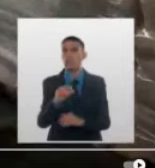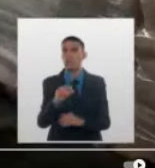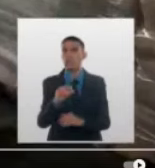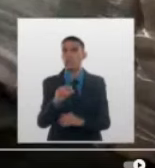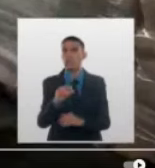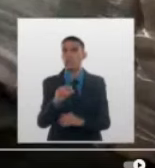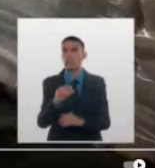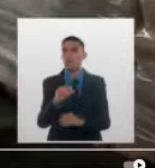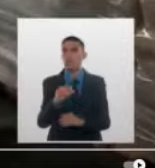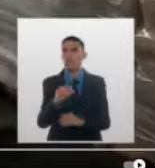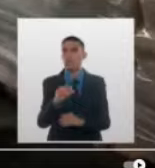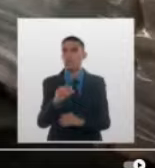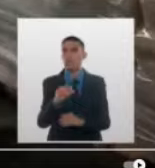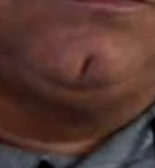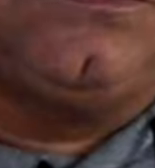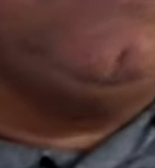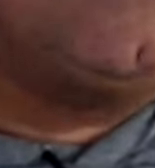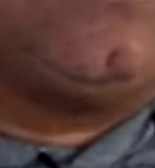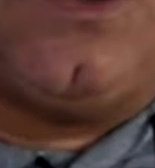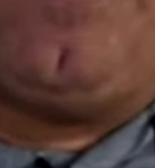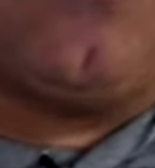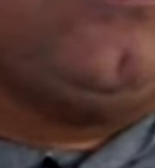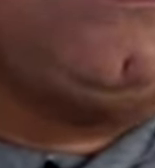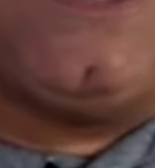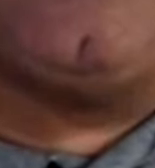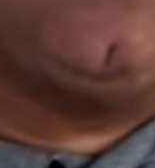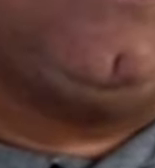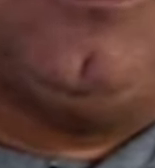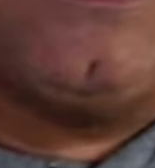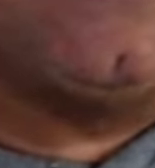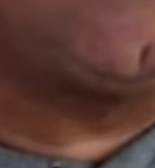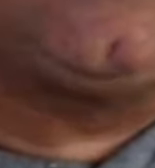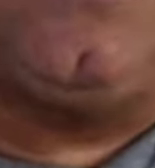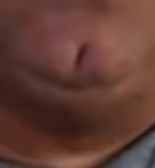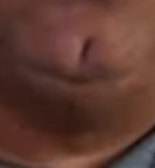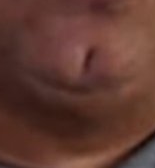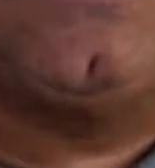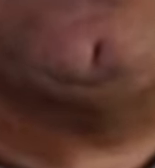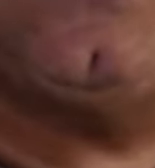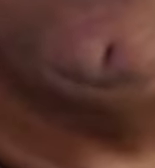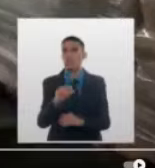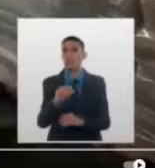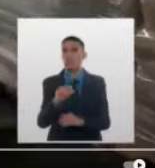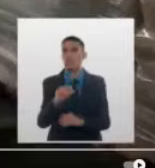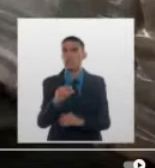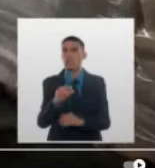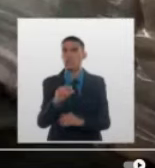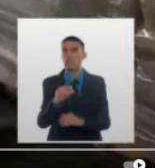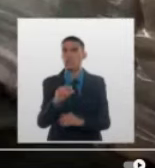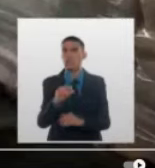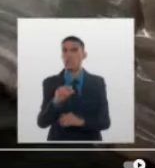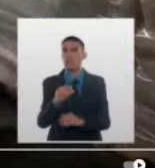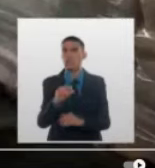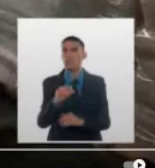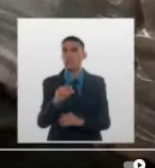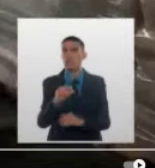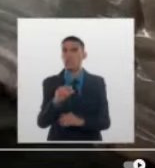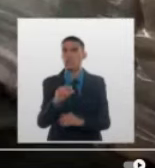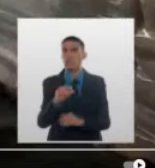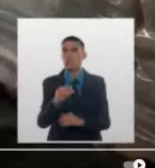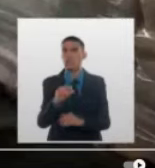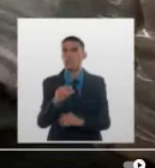años, leche para 5 días. Dime si no es para coger a este tipo y arrastrarlo por toda la ciudad. ¿Qué clase de delincuentes son